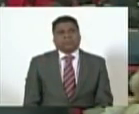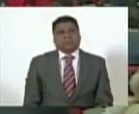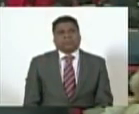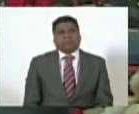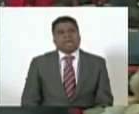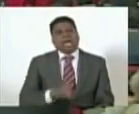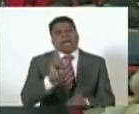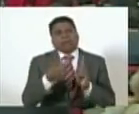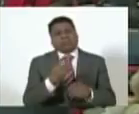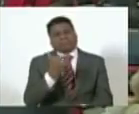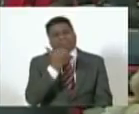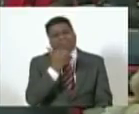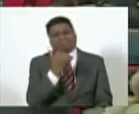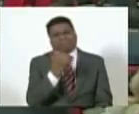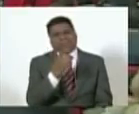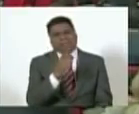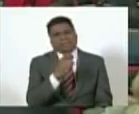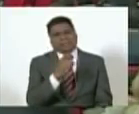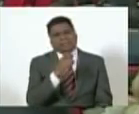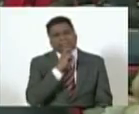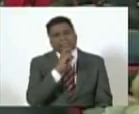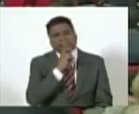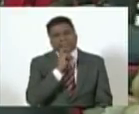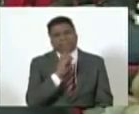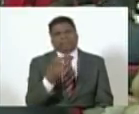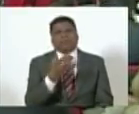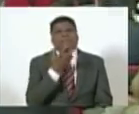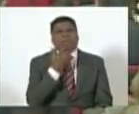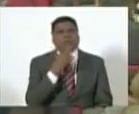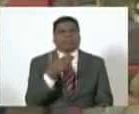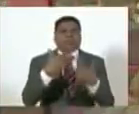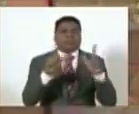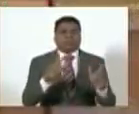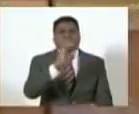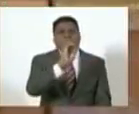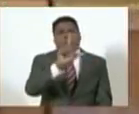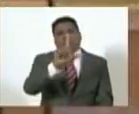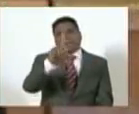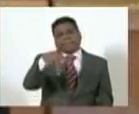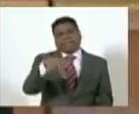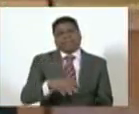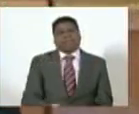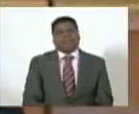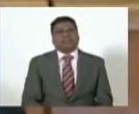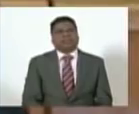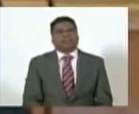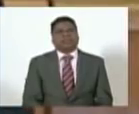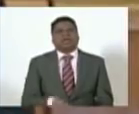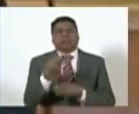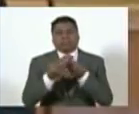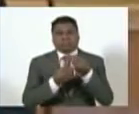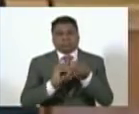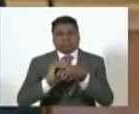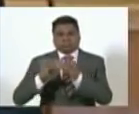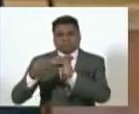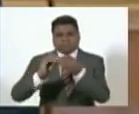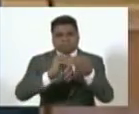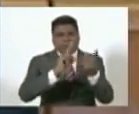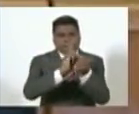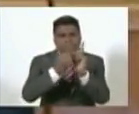percances que hubo en las operaciones de liberación del pueblo, las OLP, he decidido reestructurar